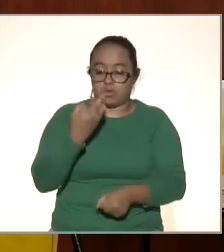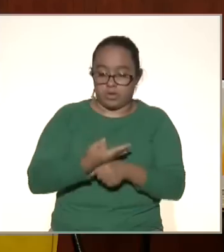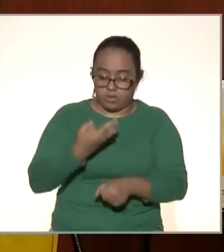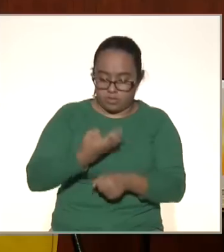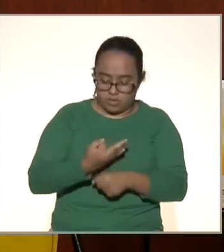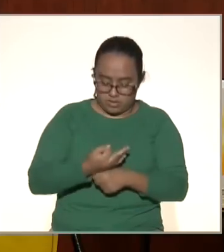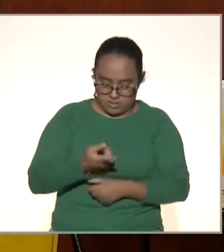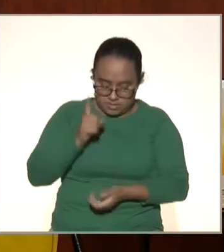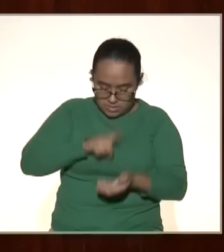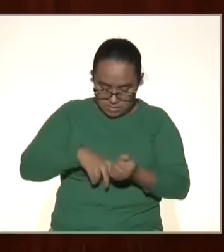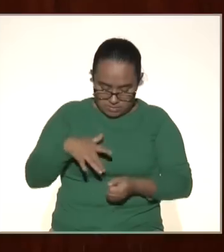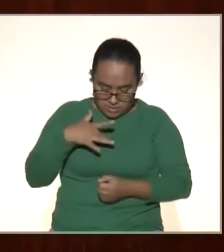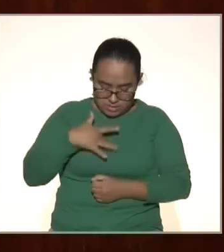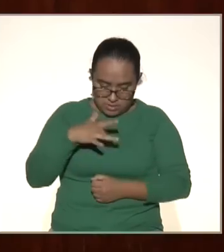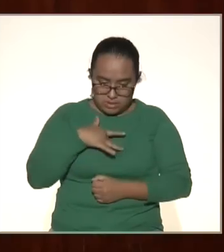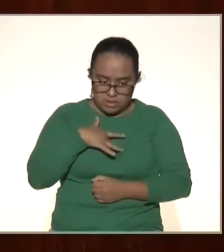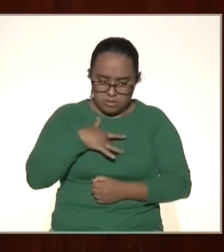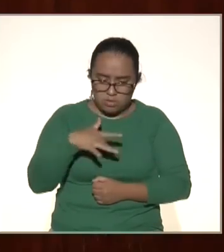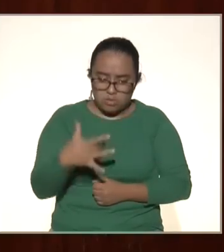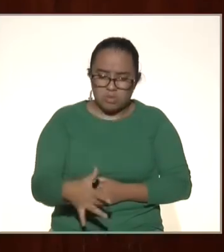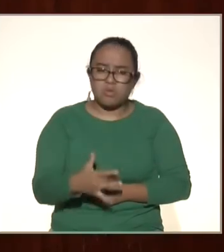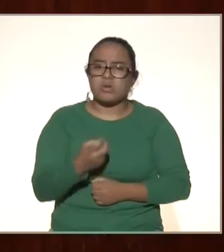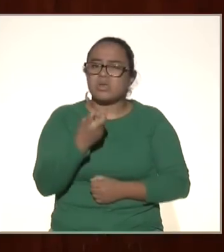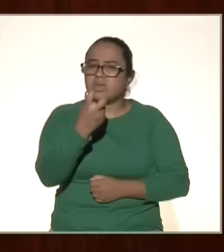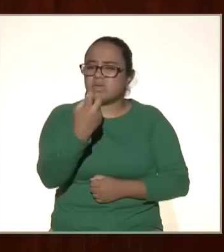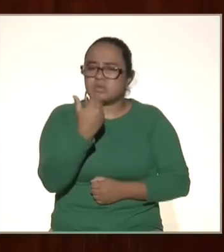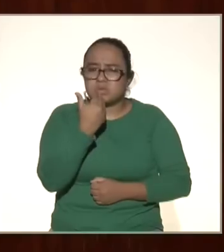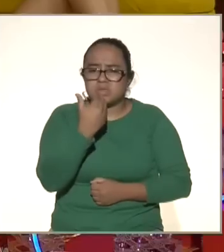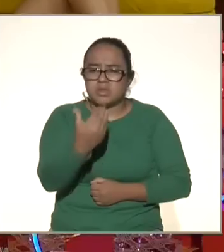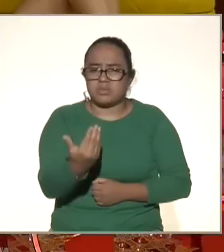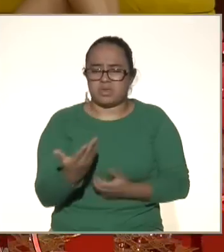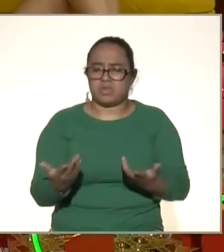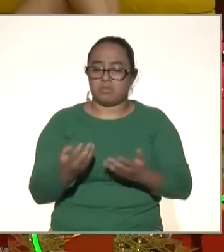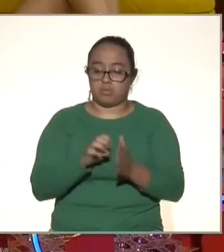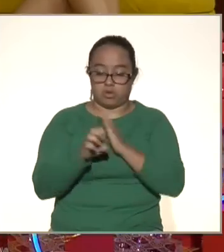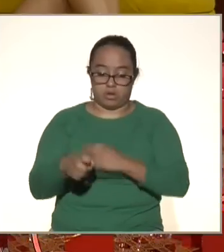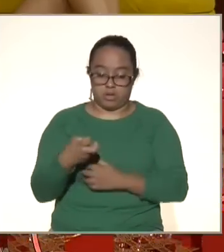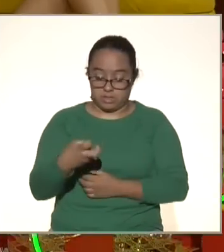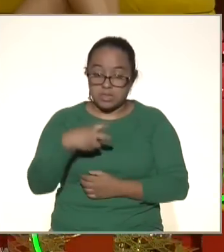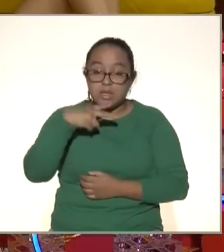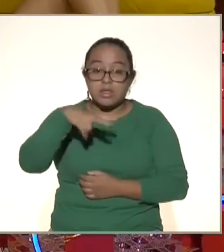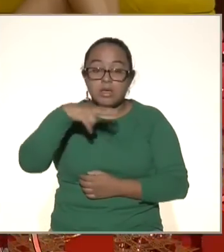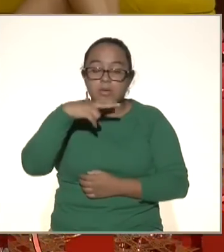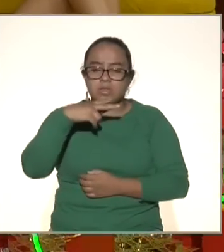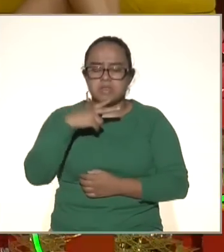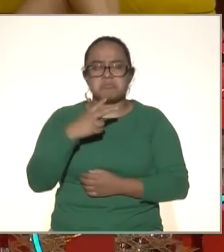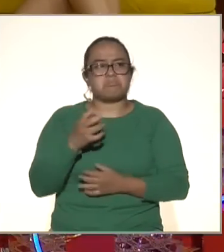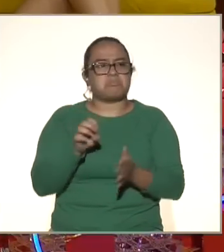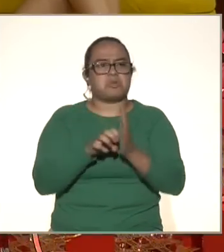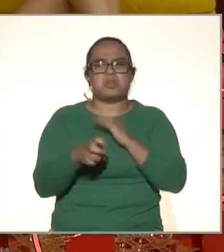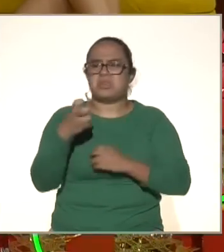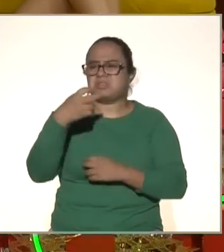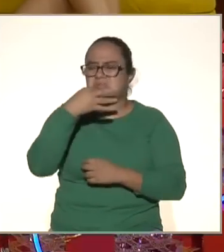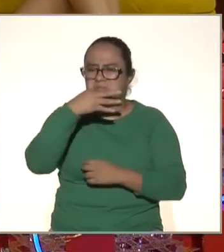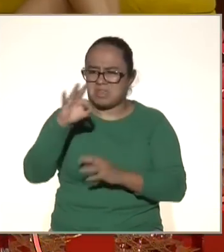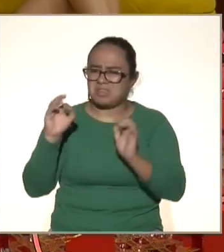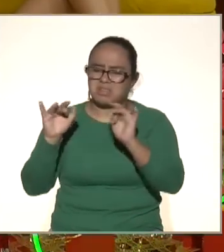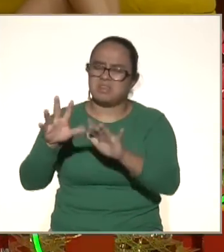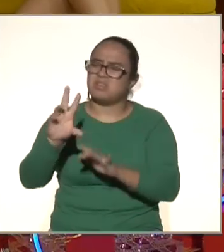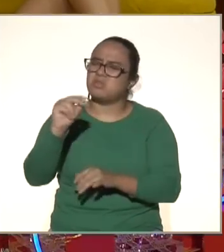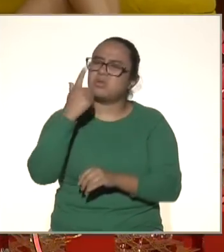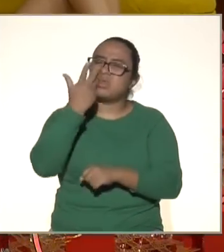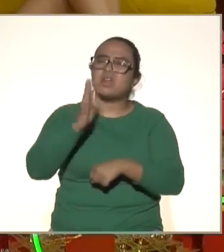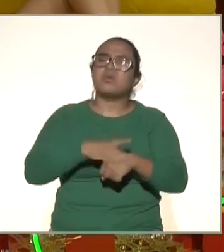con un dolor. Y es válido decir, bueno, esta Navidad, no quiero este festejo, ¿por qué? Porque